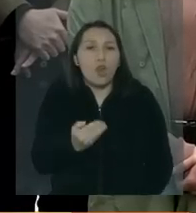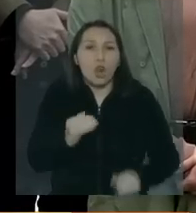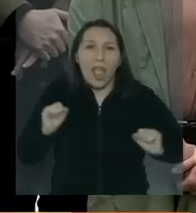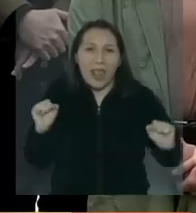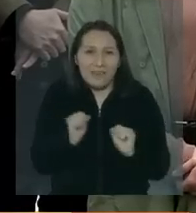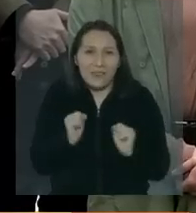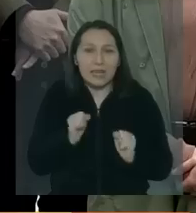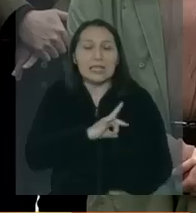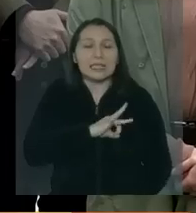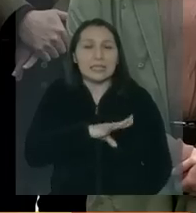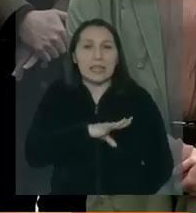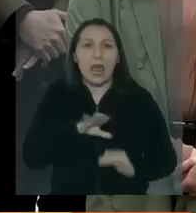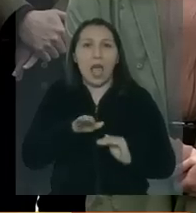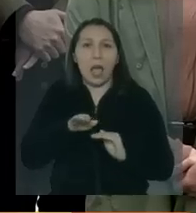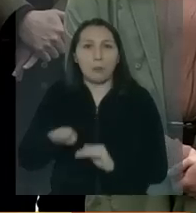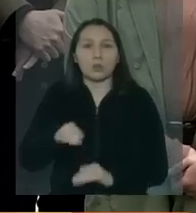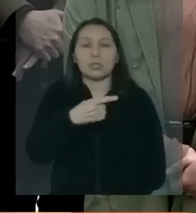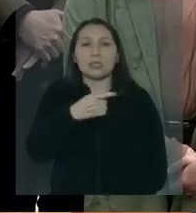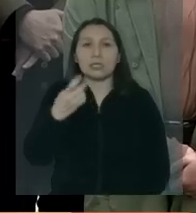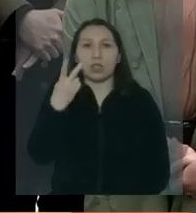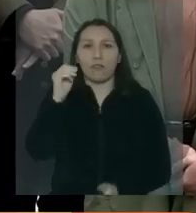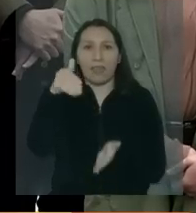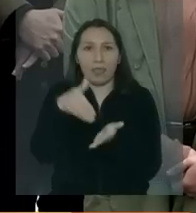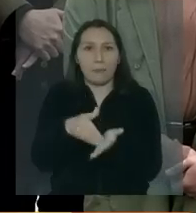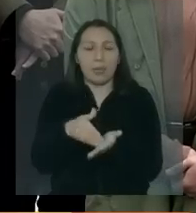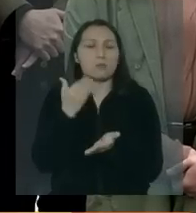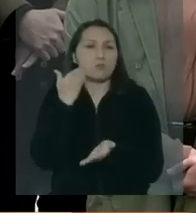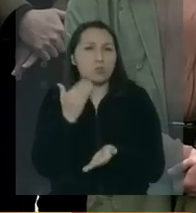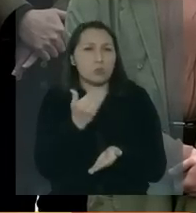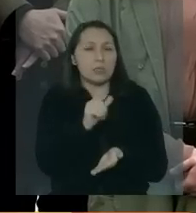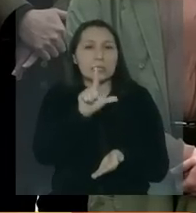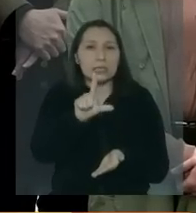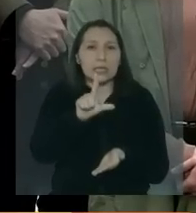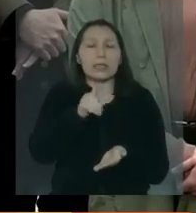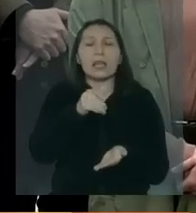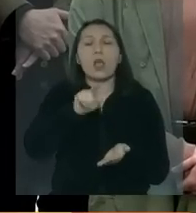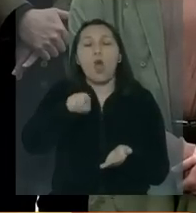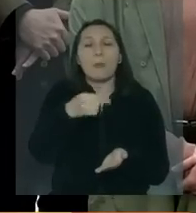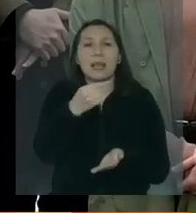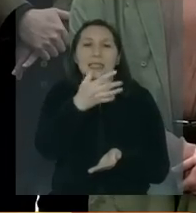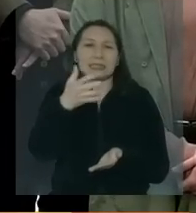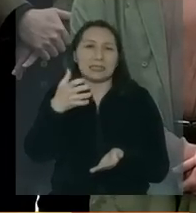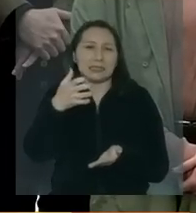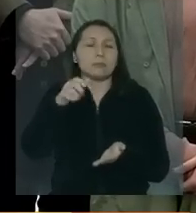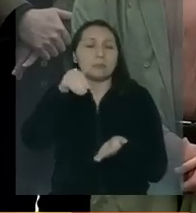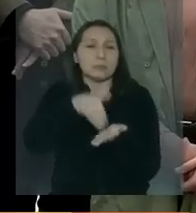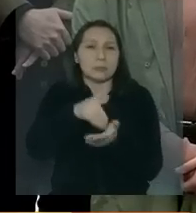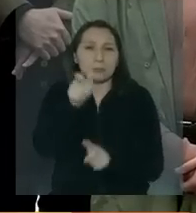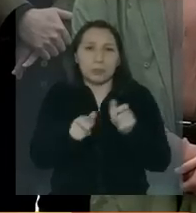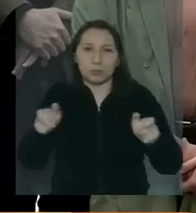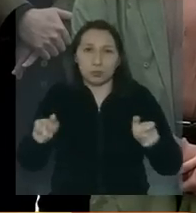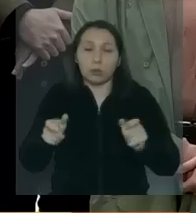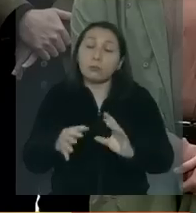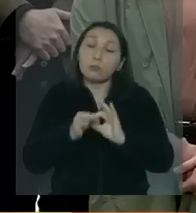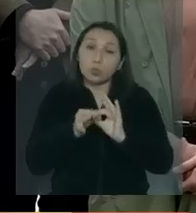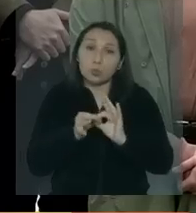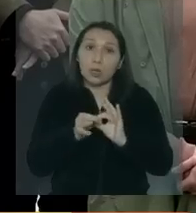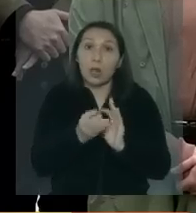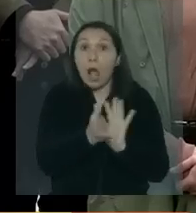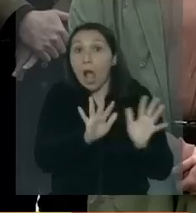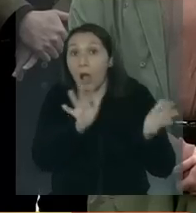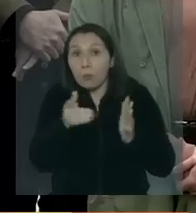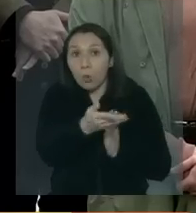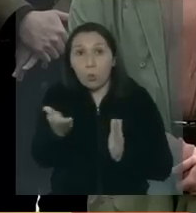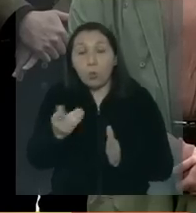invierno Chile Apoya por 120 mil pesos a 7 millones y medio de personas. Muchas gracias, me imagino que deben